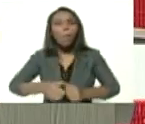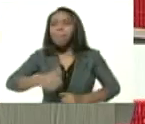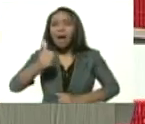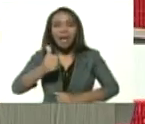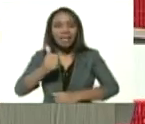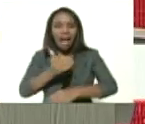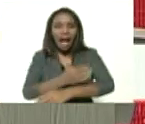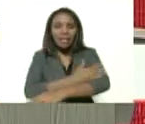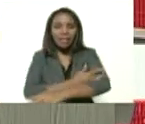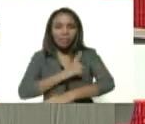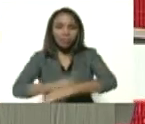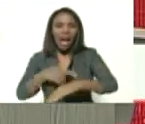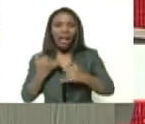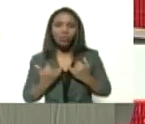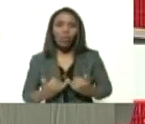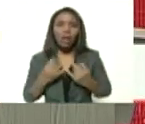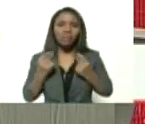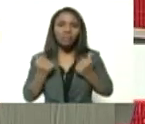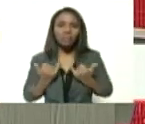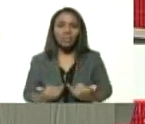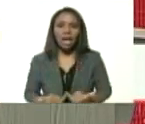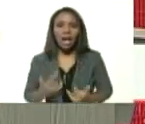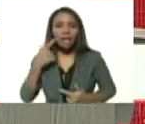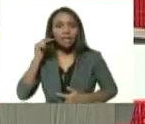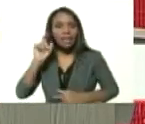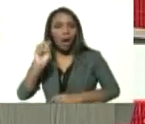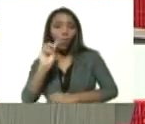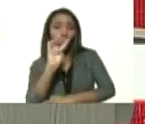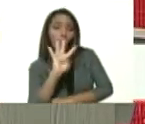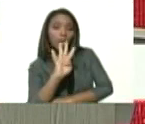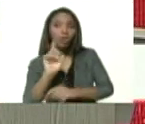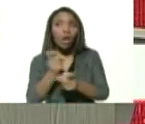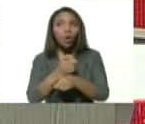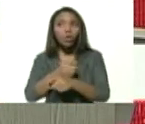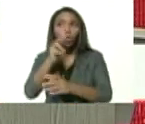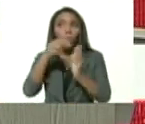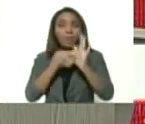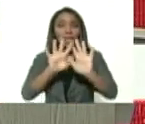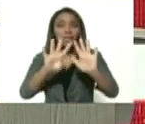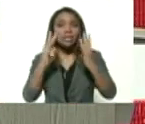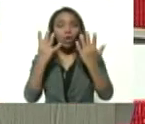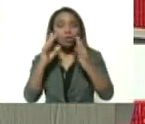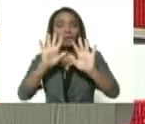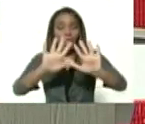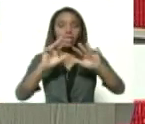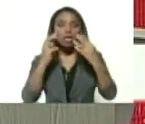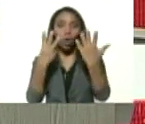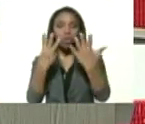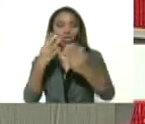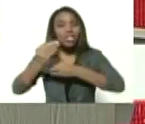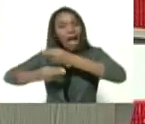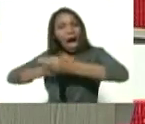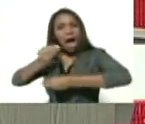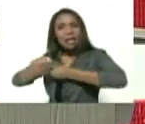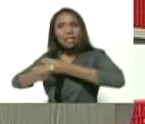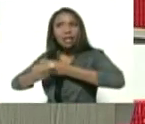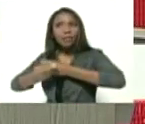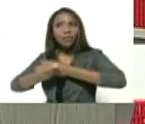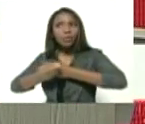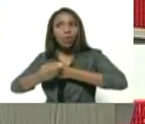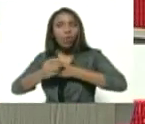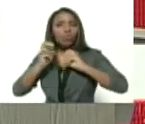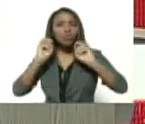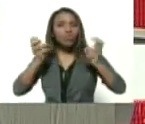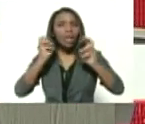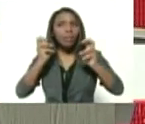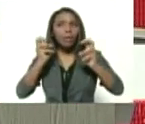más graves. El 4 de agosto de 2018 se produce un intento de